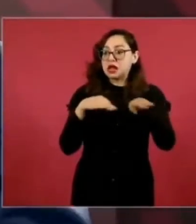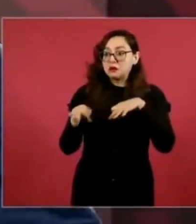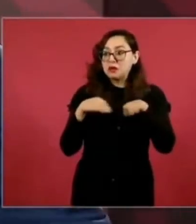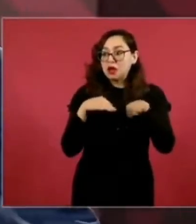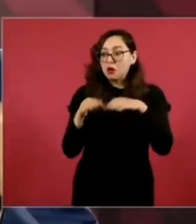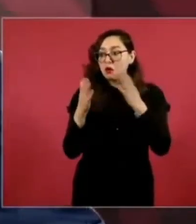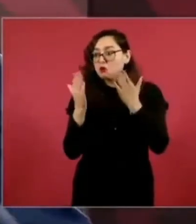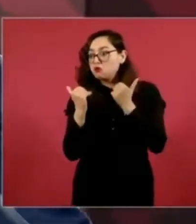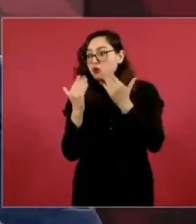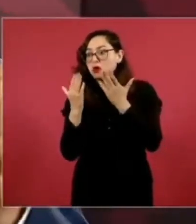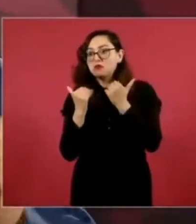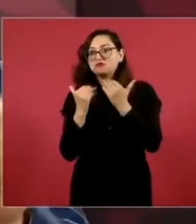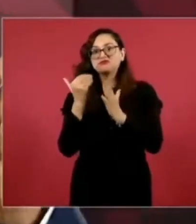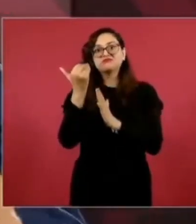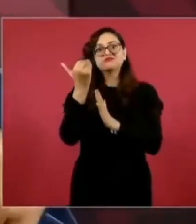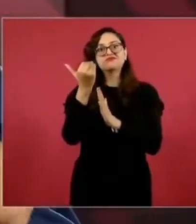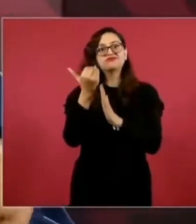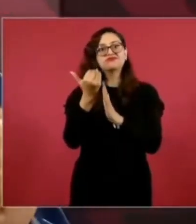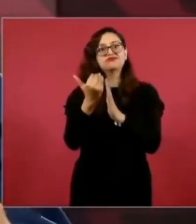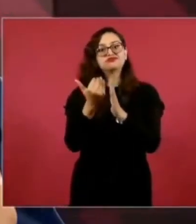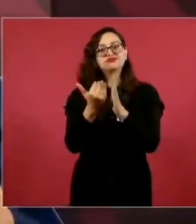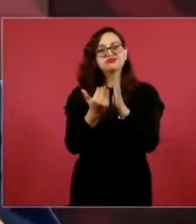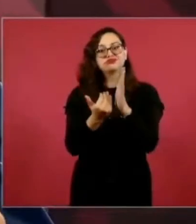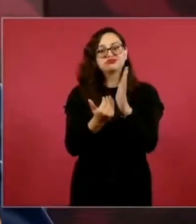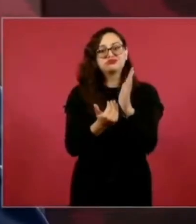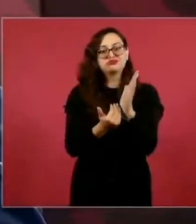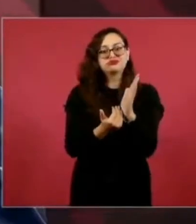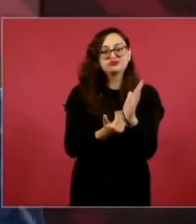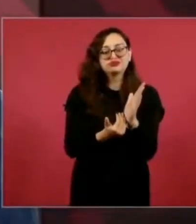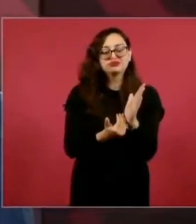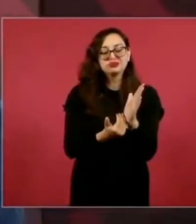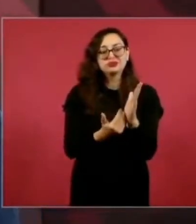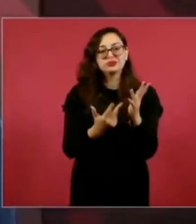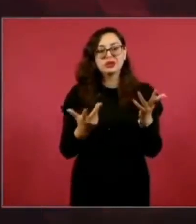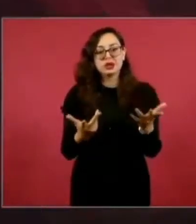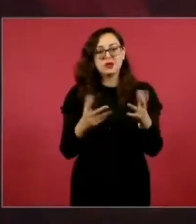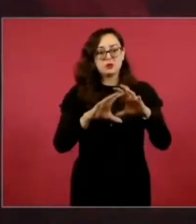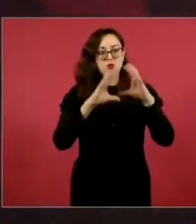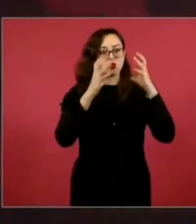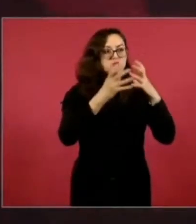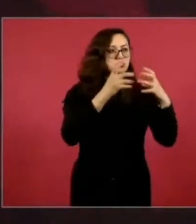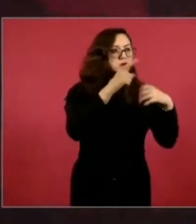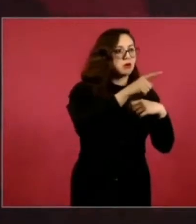Somos de los países con menos desempleo en el mundo.